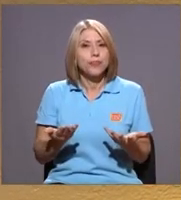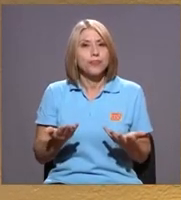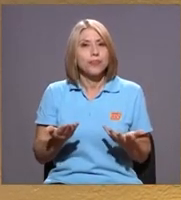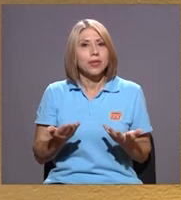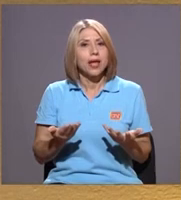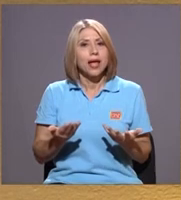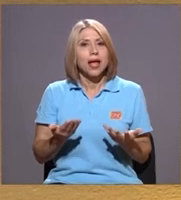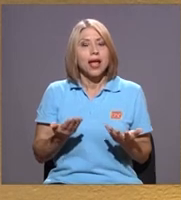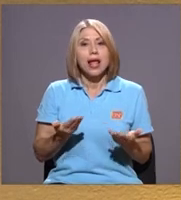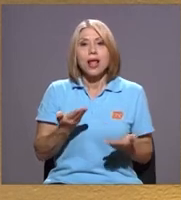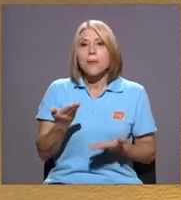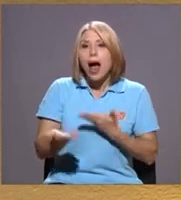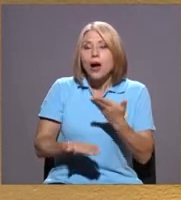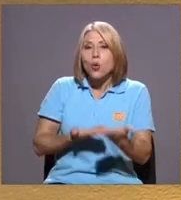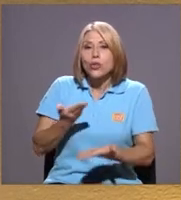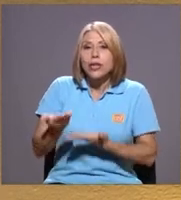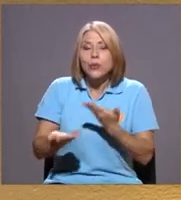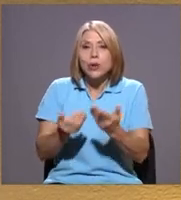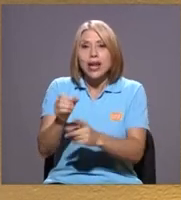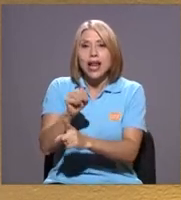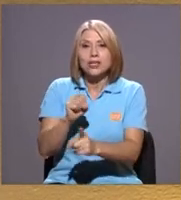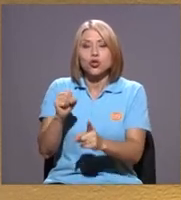a contribuir a la sociedad